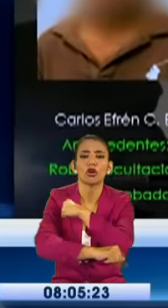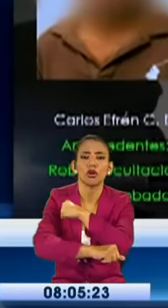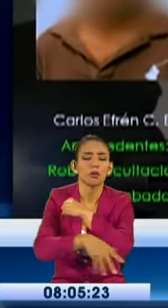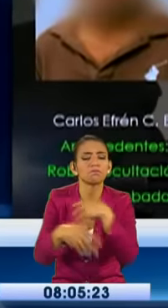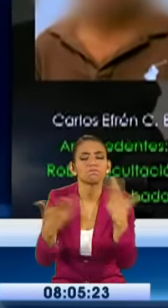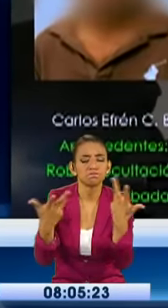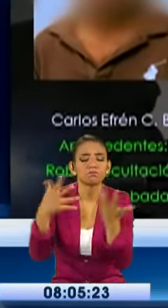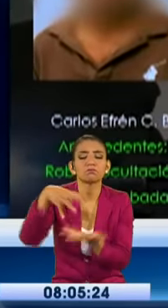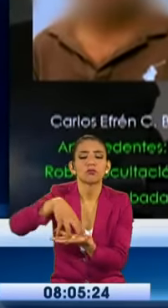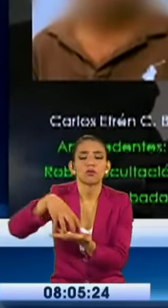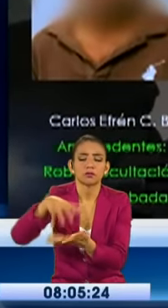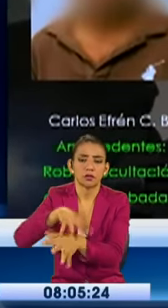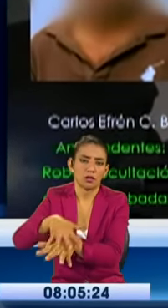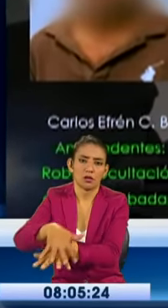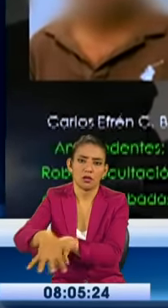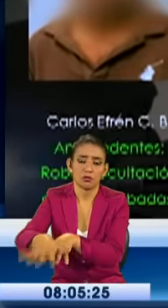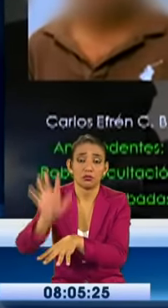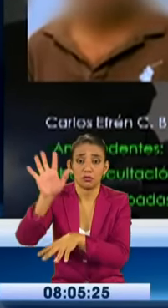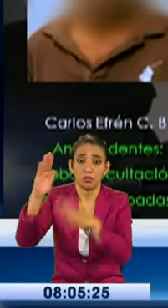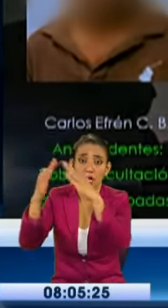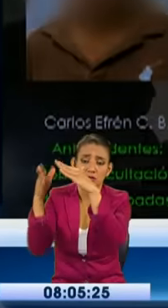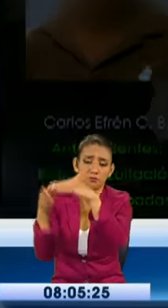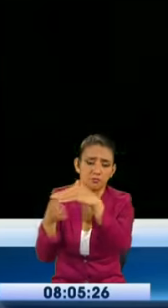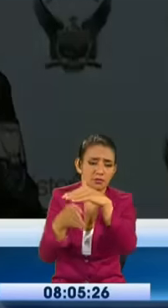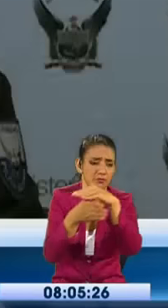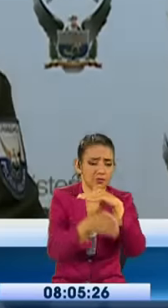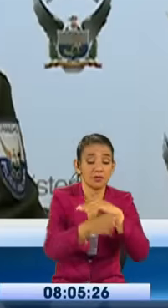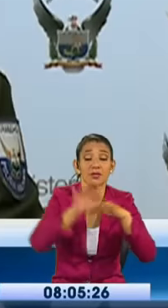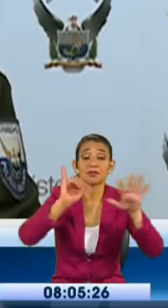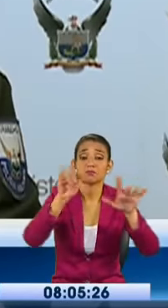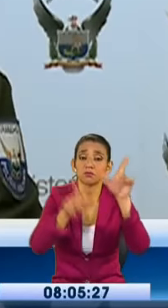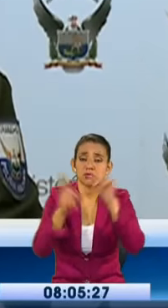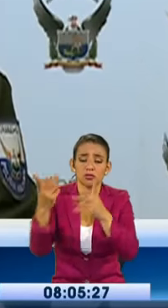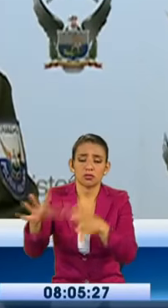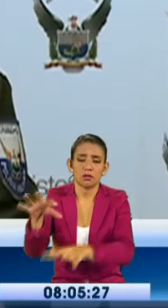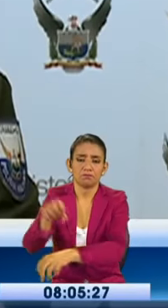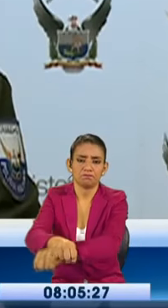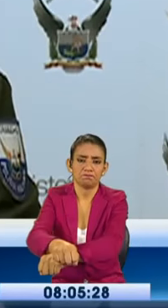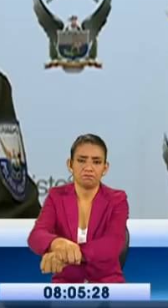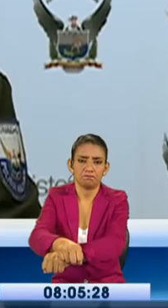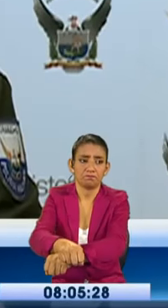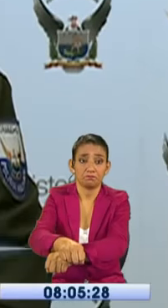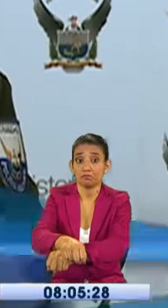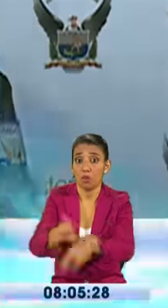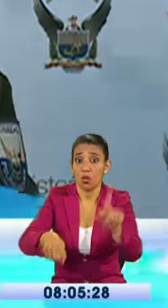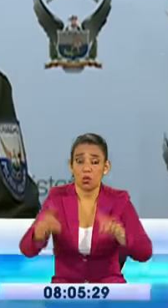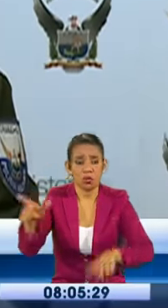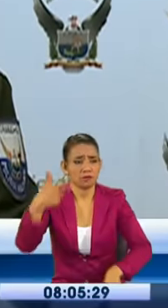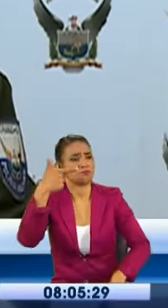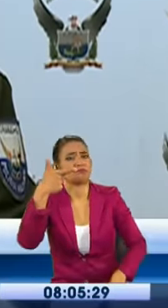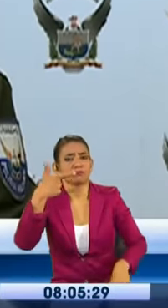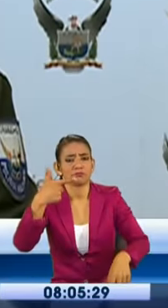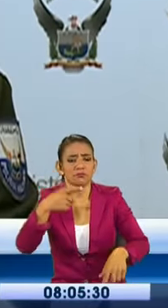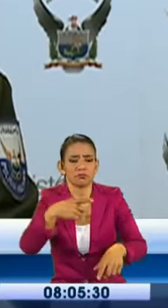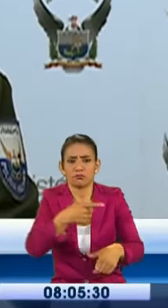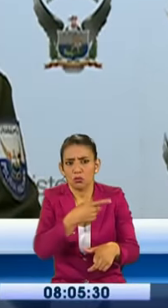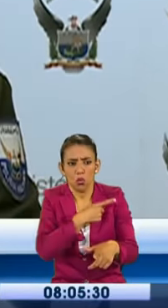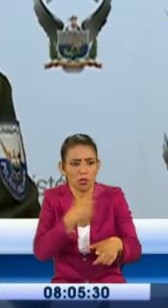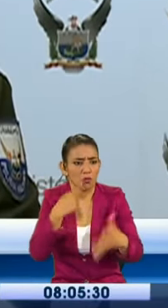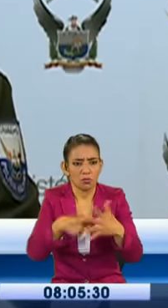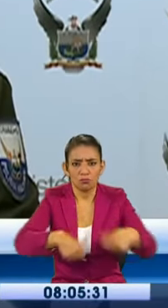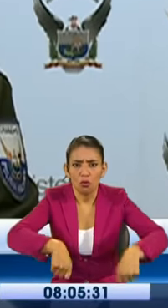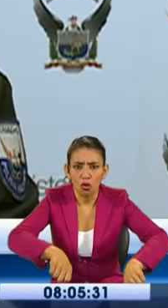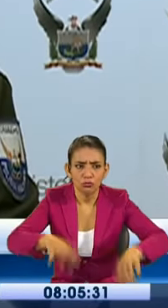Los Ríos. En 5 allanamientos, 6 personas fueron detenidas. Con armas de fuego a despojar a los dueños de los vehículos